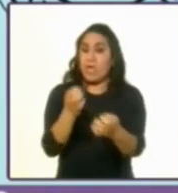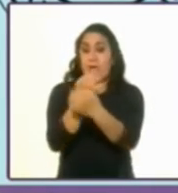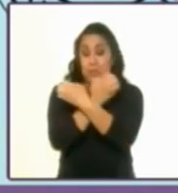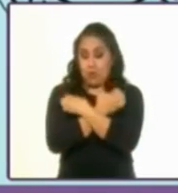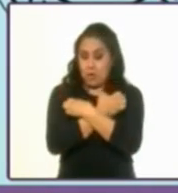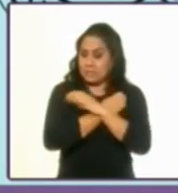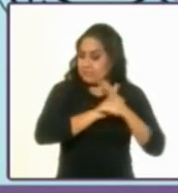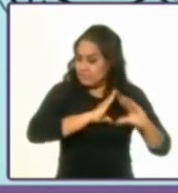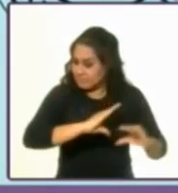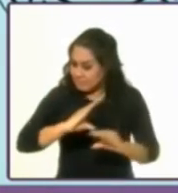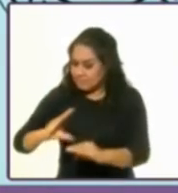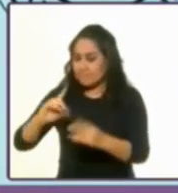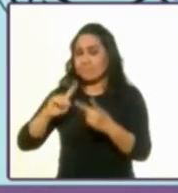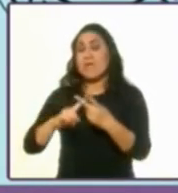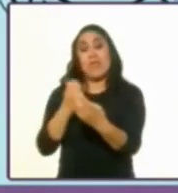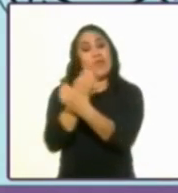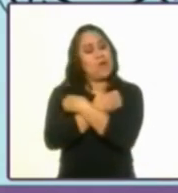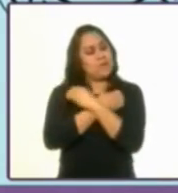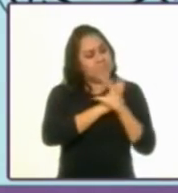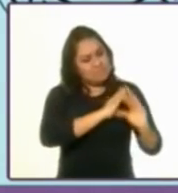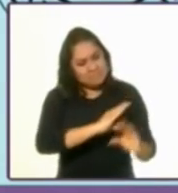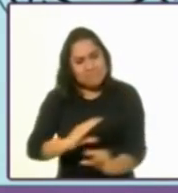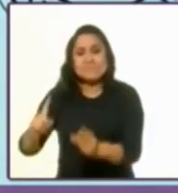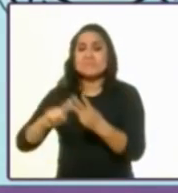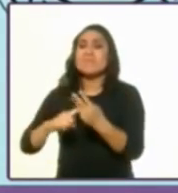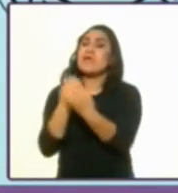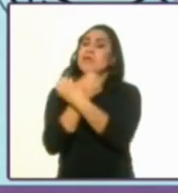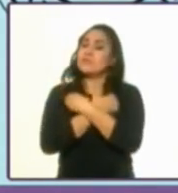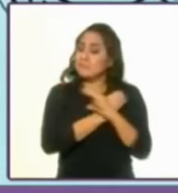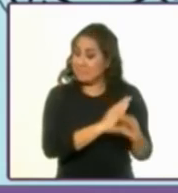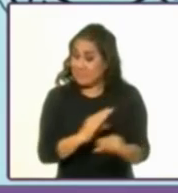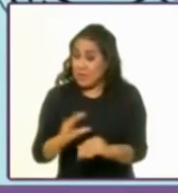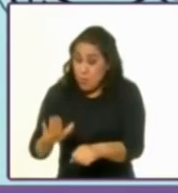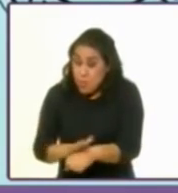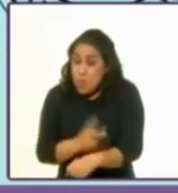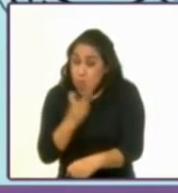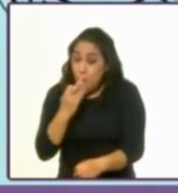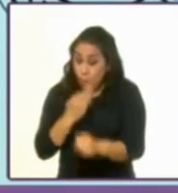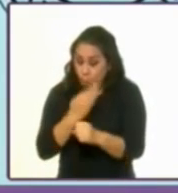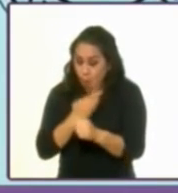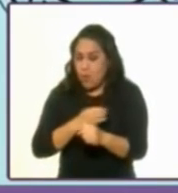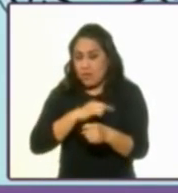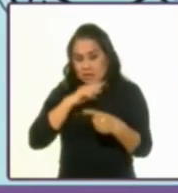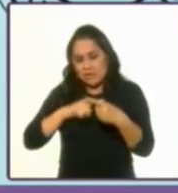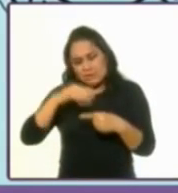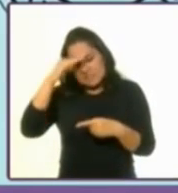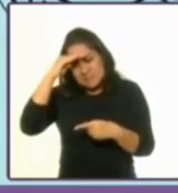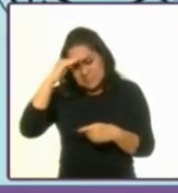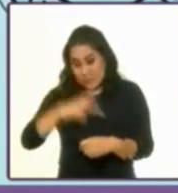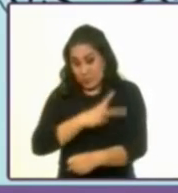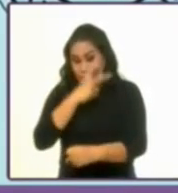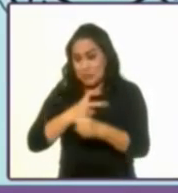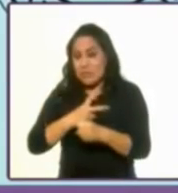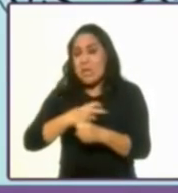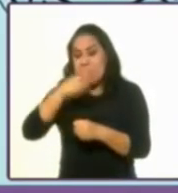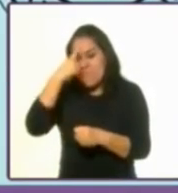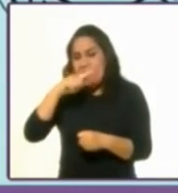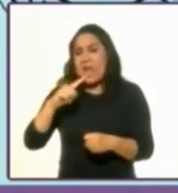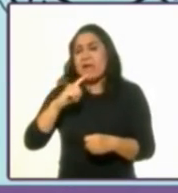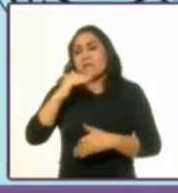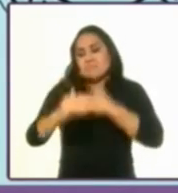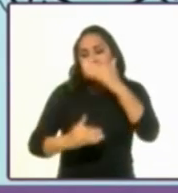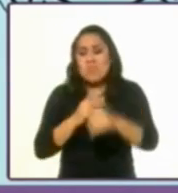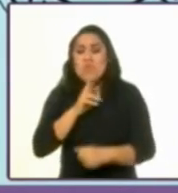y educación por eso nosotros vamos a ir por esta segunda gran etapa del desarrollo social vamos por empleo